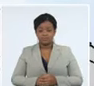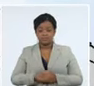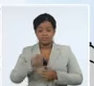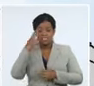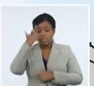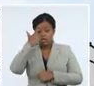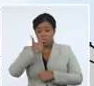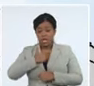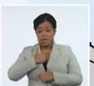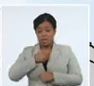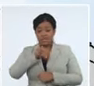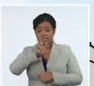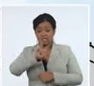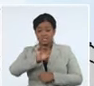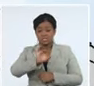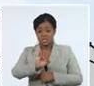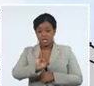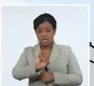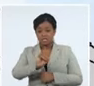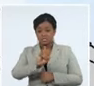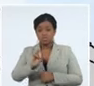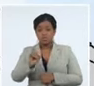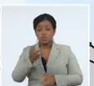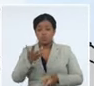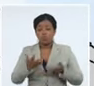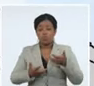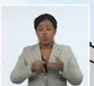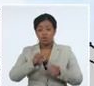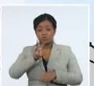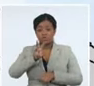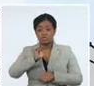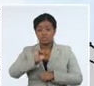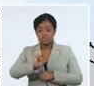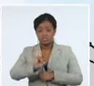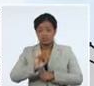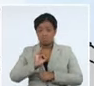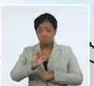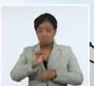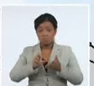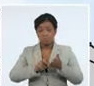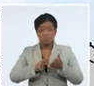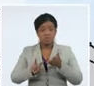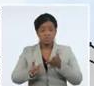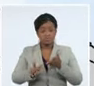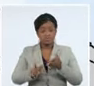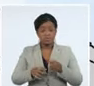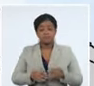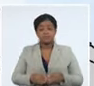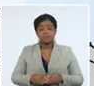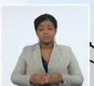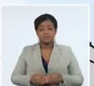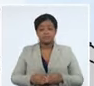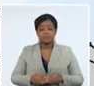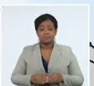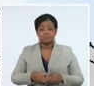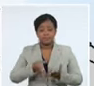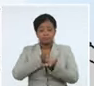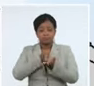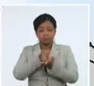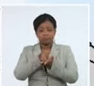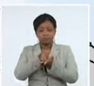con 37 y Cienfuegos con 36, pues también son provincias que mantienen una